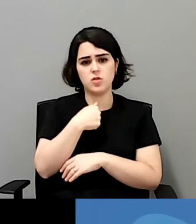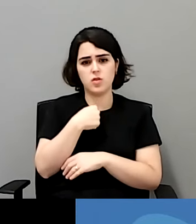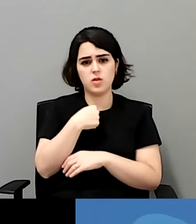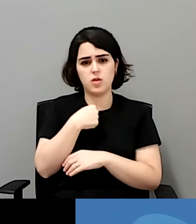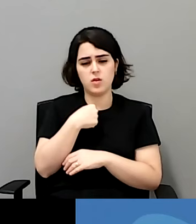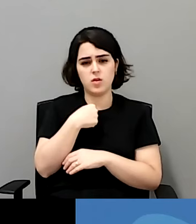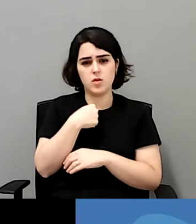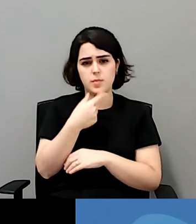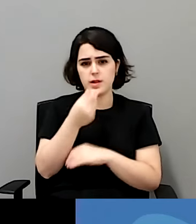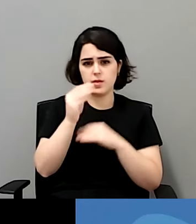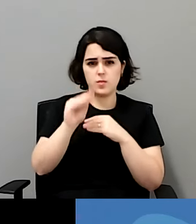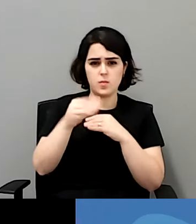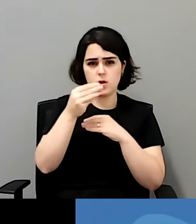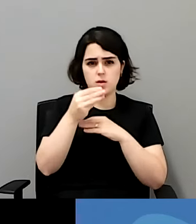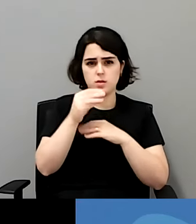Y segundo,